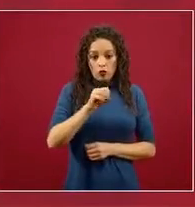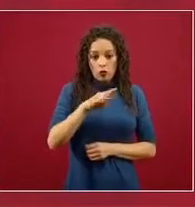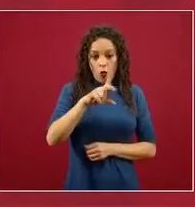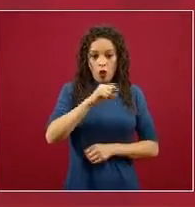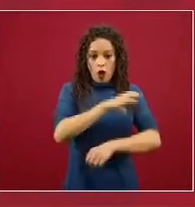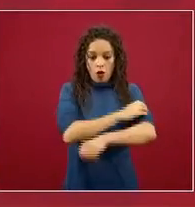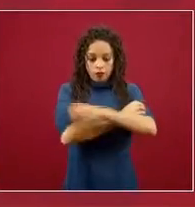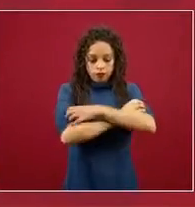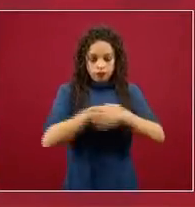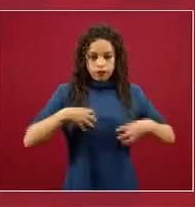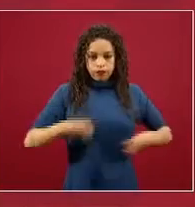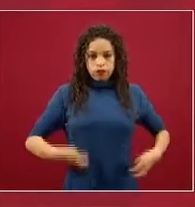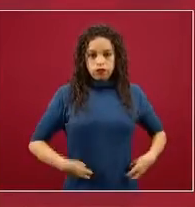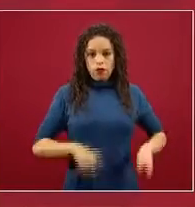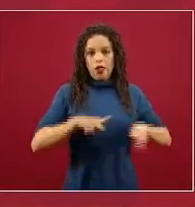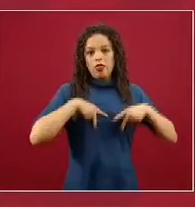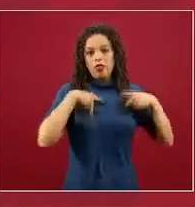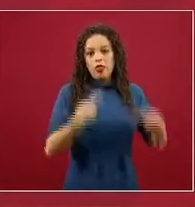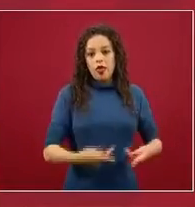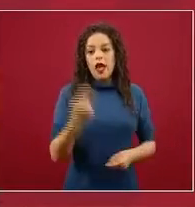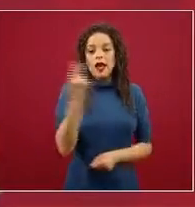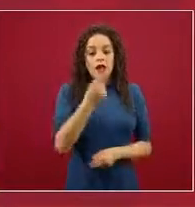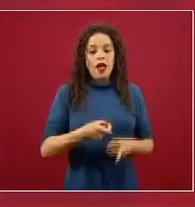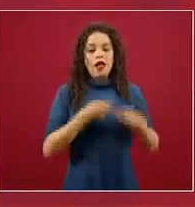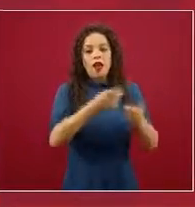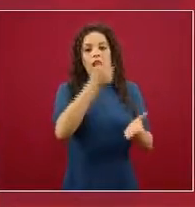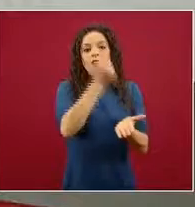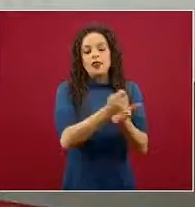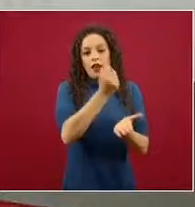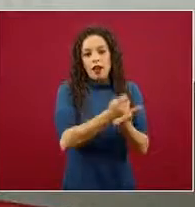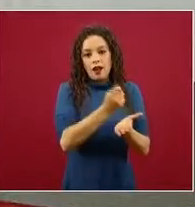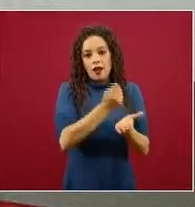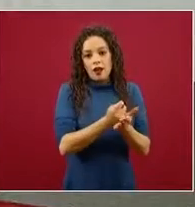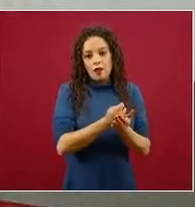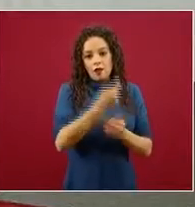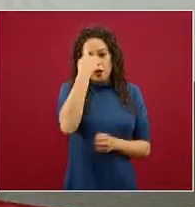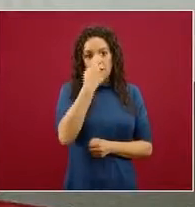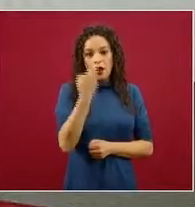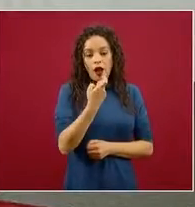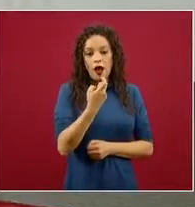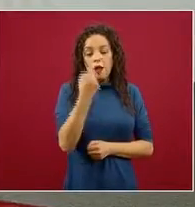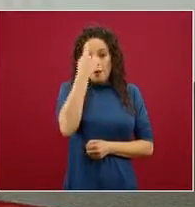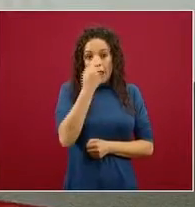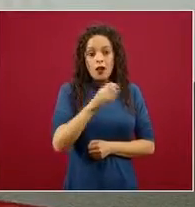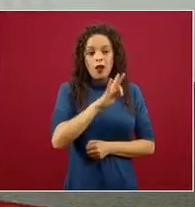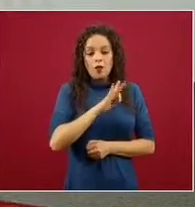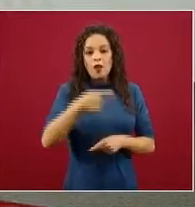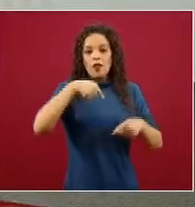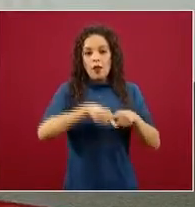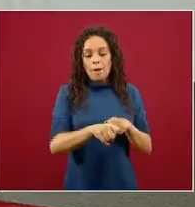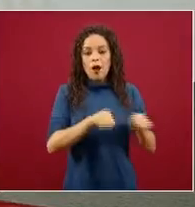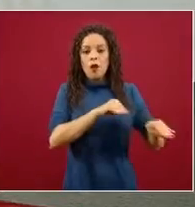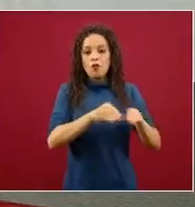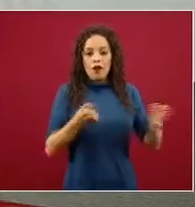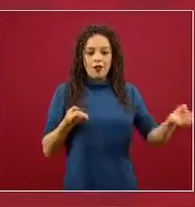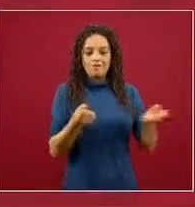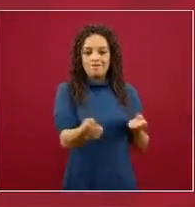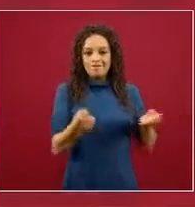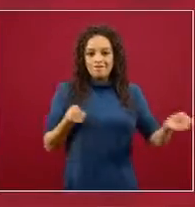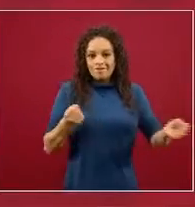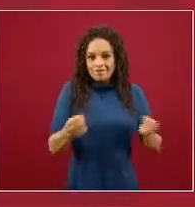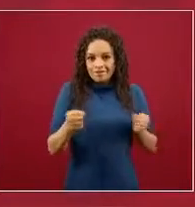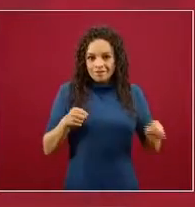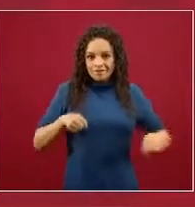requiera fisioterapia del aparato locomotor de los músculos para recuperar su